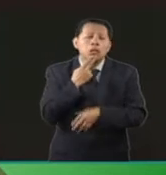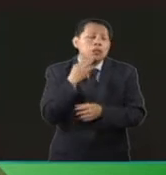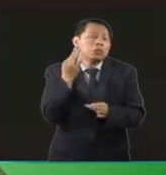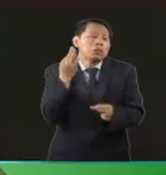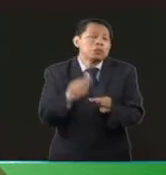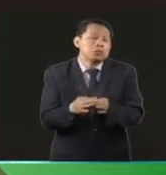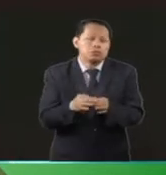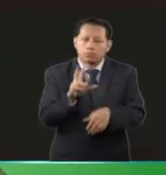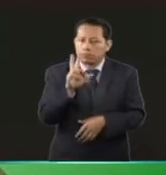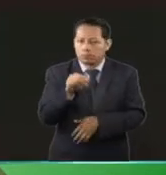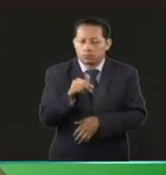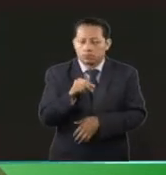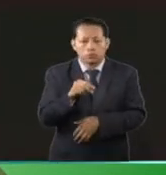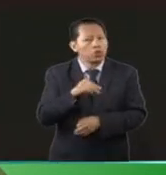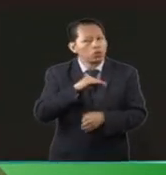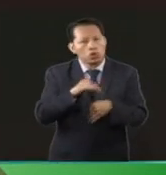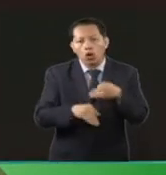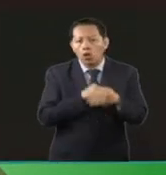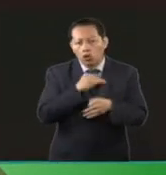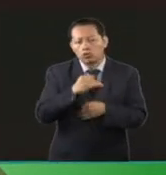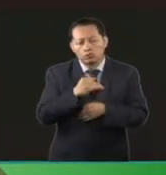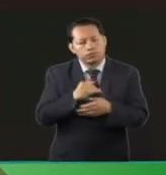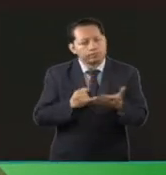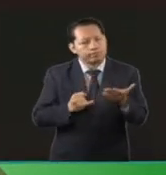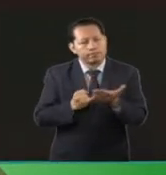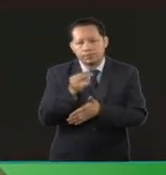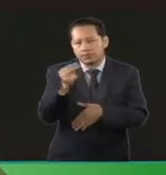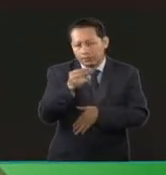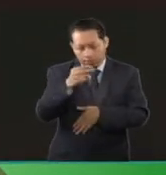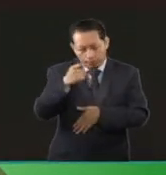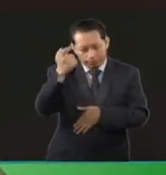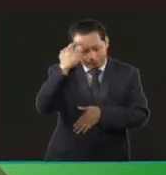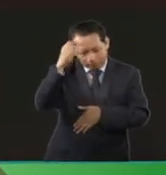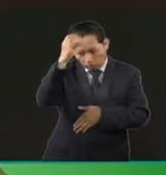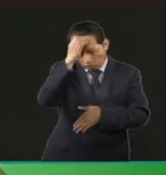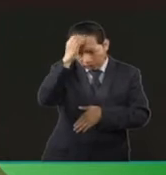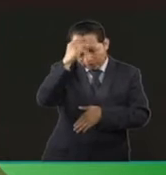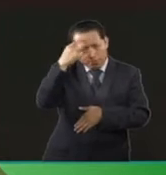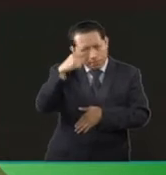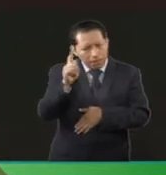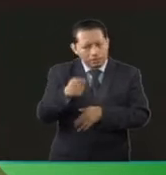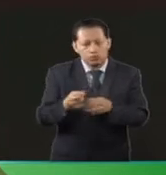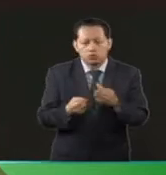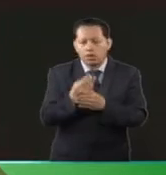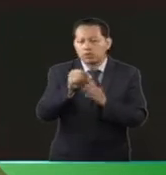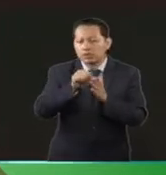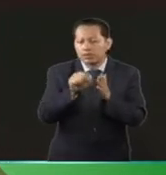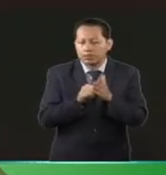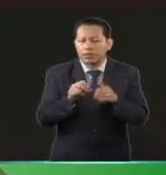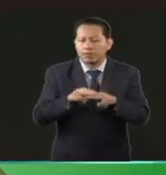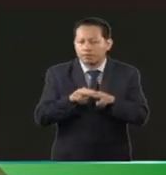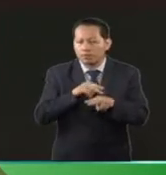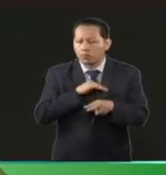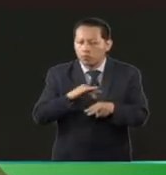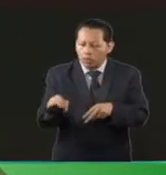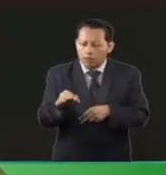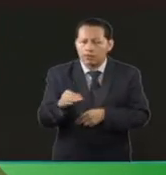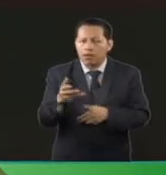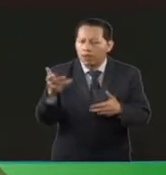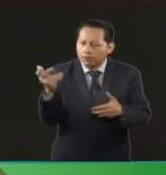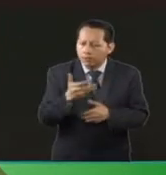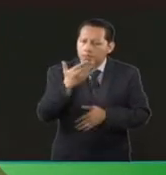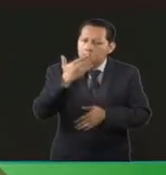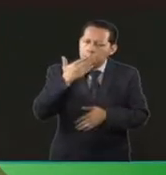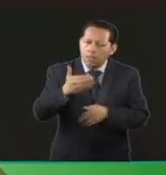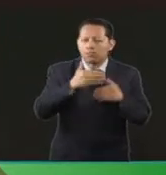todas y todos decididamente hacer conciencia para que el nuevo sistema ferrovi sea una apuesta efectiva y